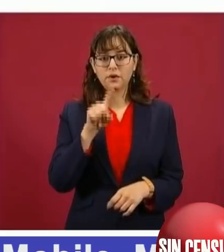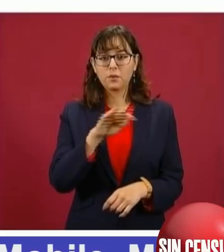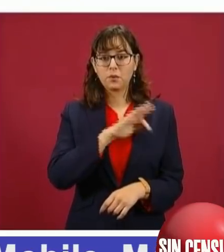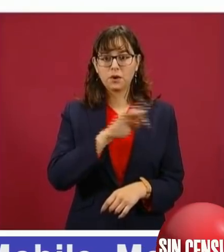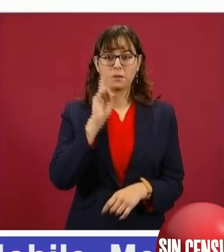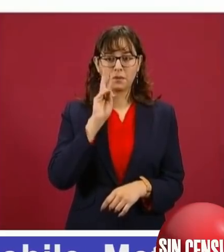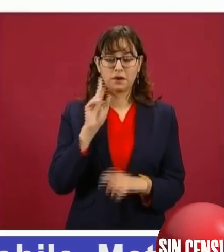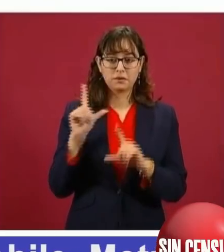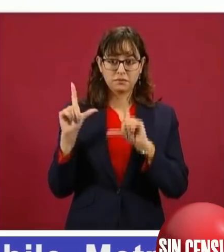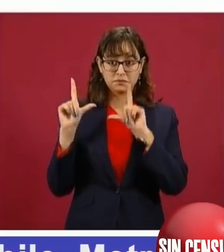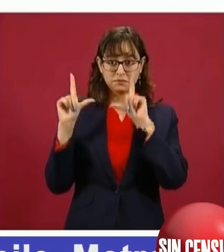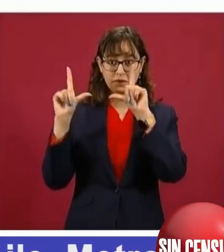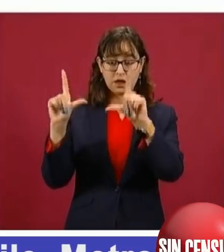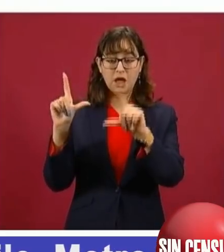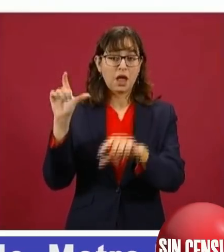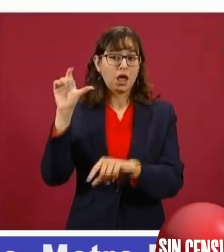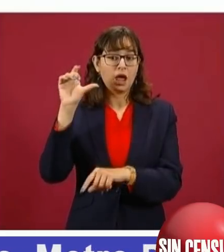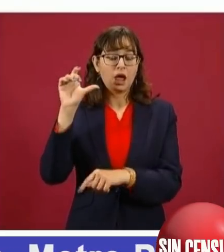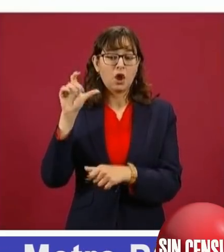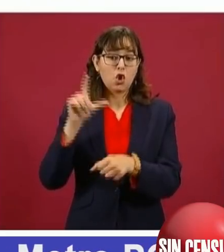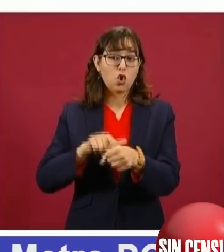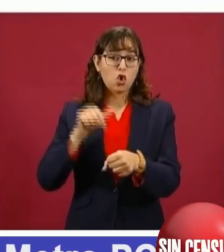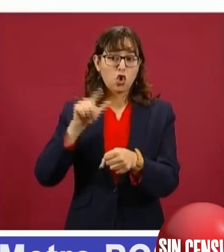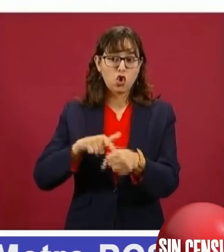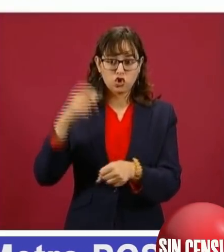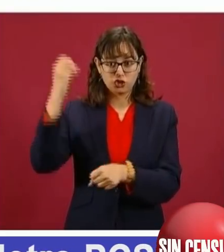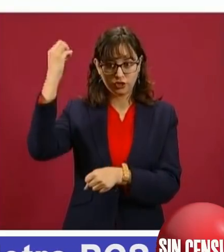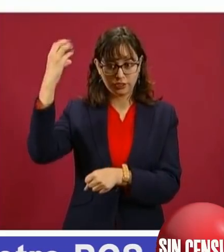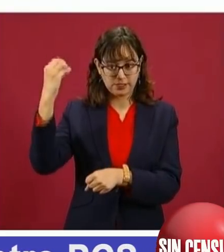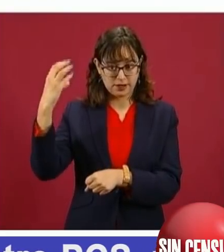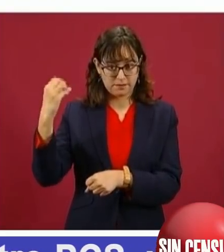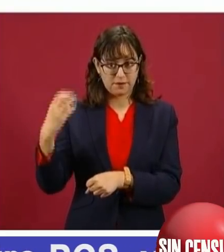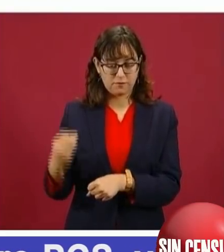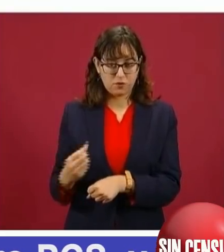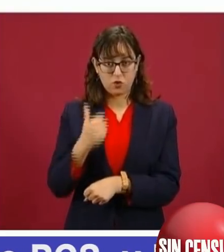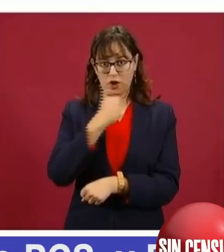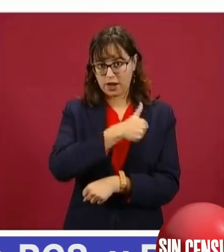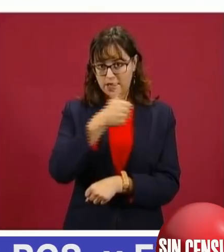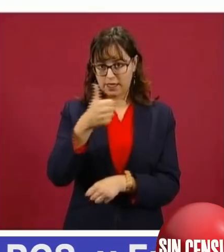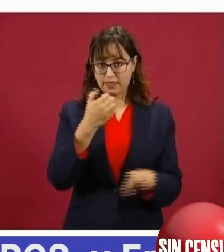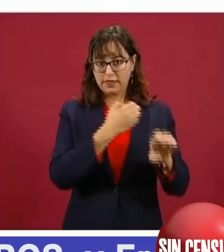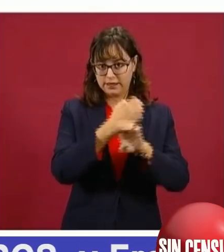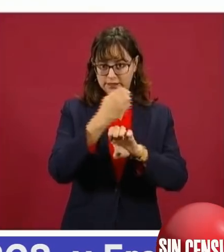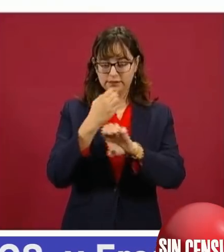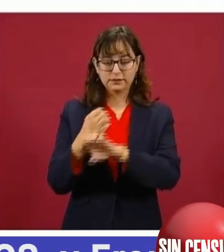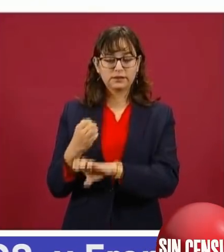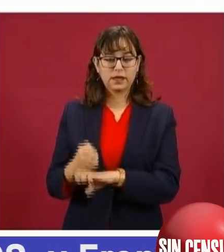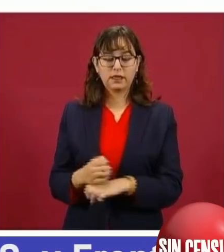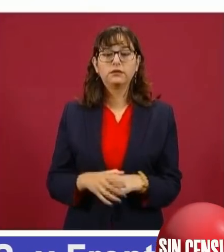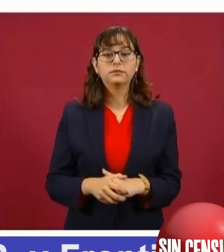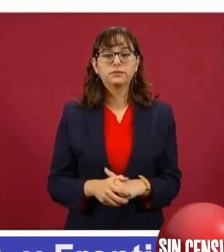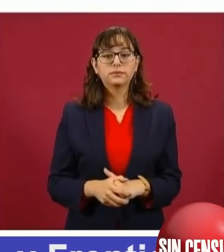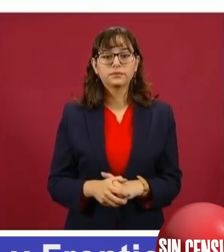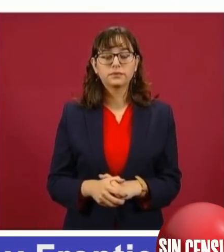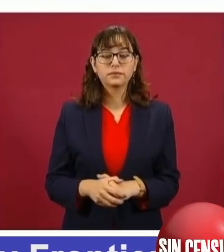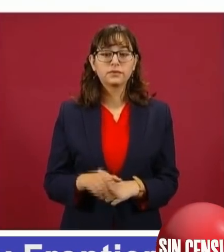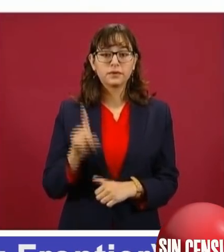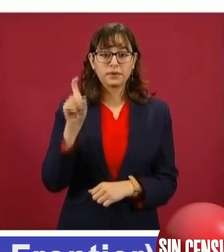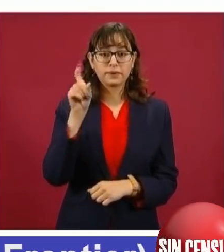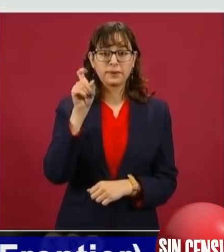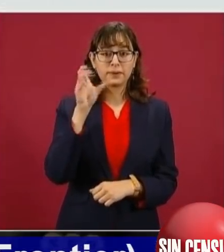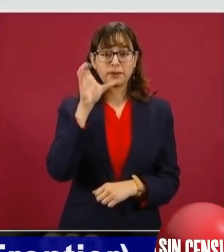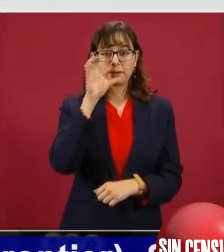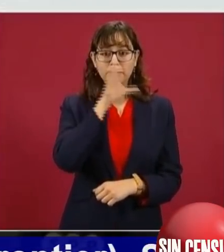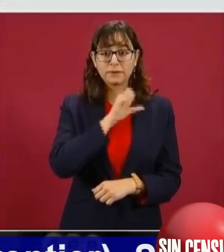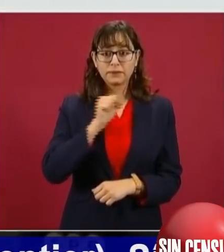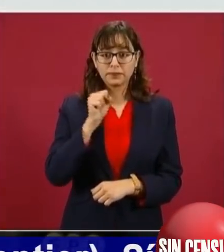derecha el color del semáforo de riesgo COVID que se encuentra en esta semana para cada entidad federativa. Veamos